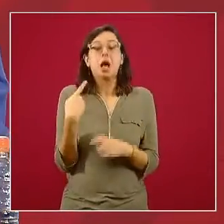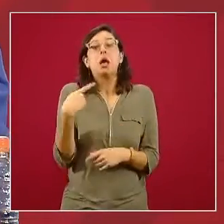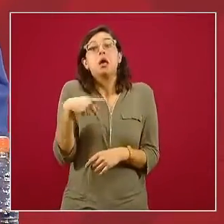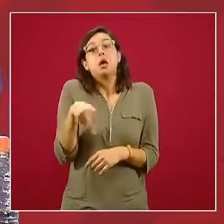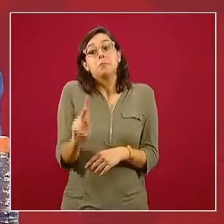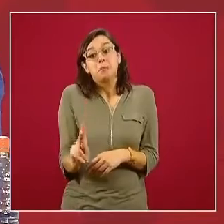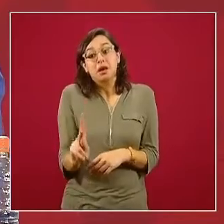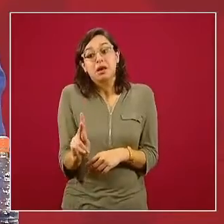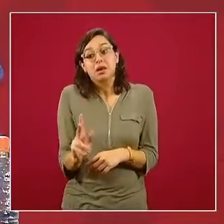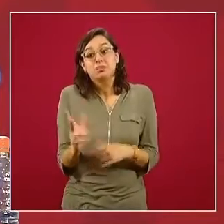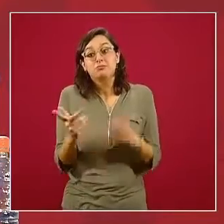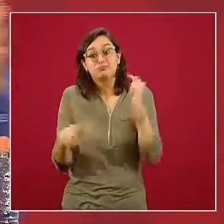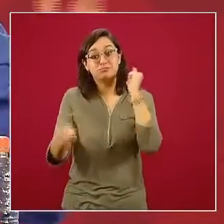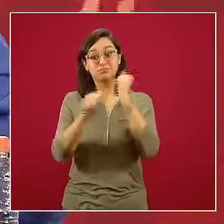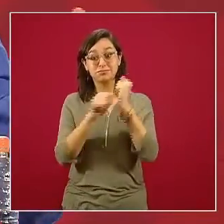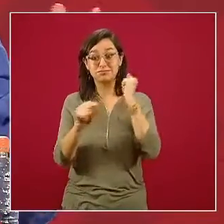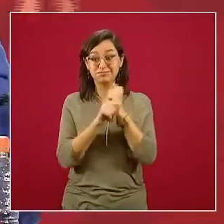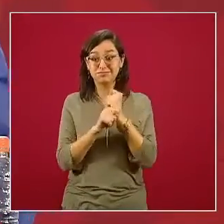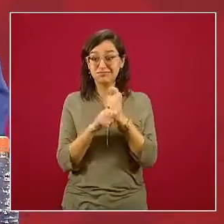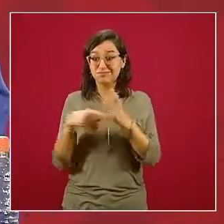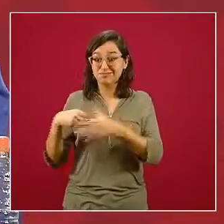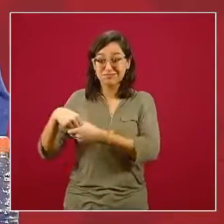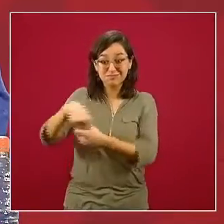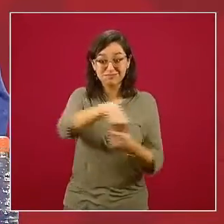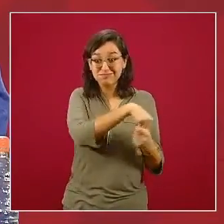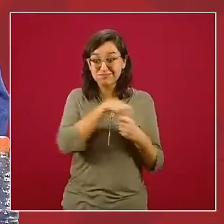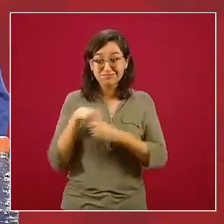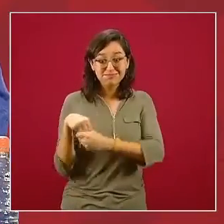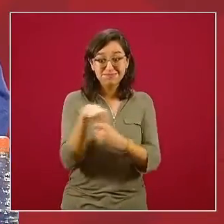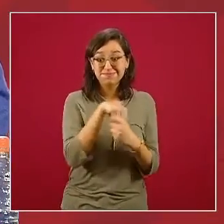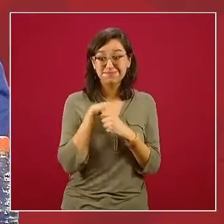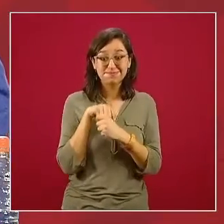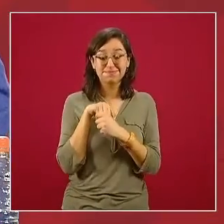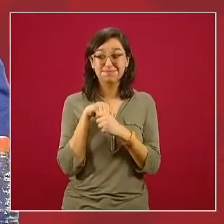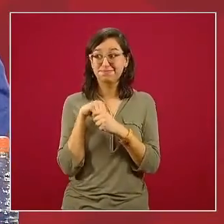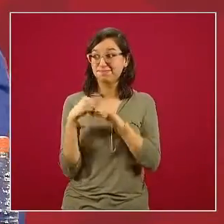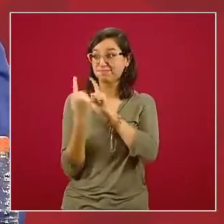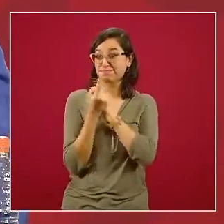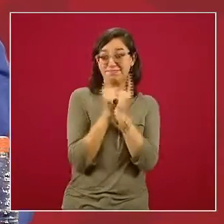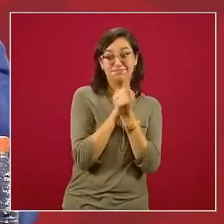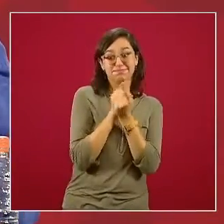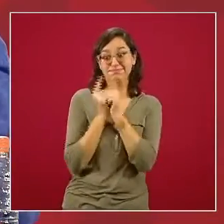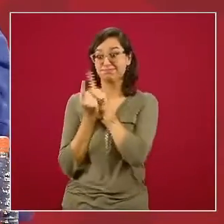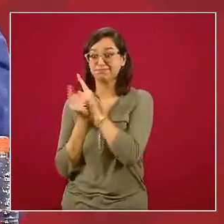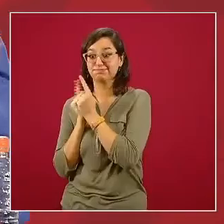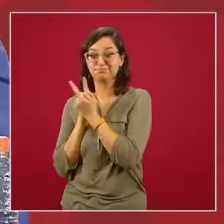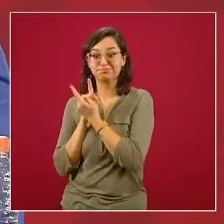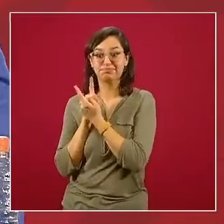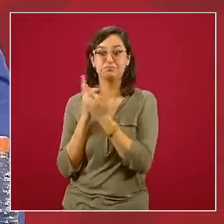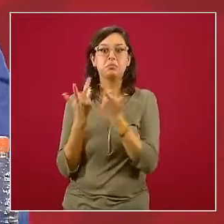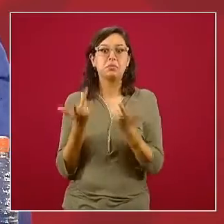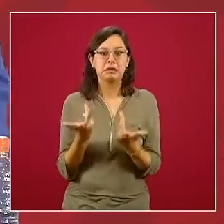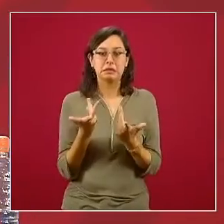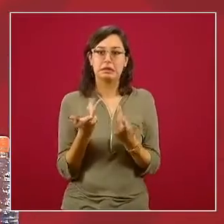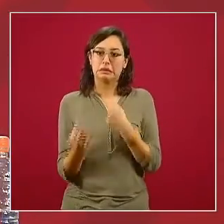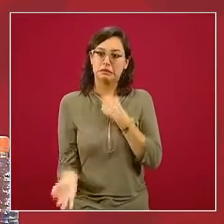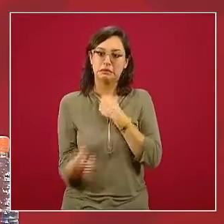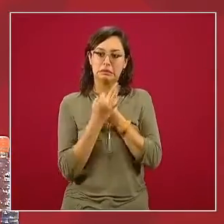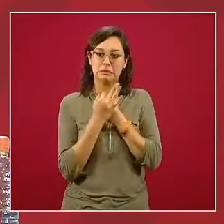la medida en que el transporte es un espacio natural de confinamiento, queremos